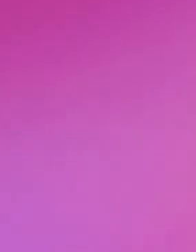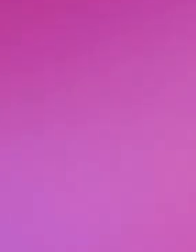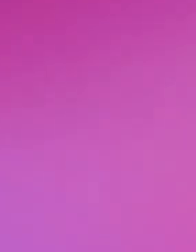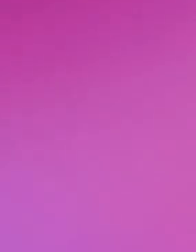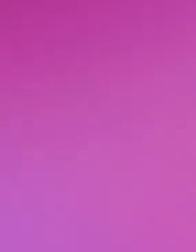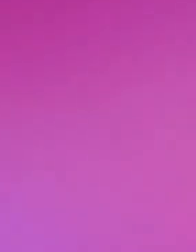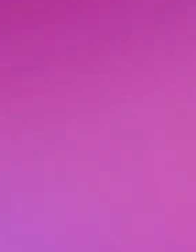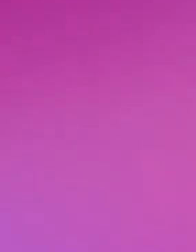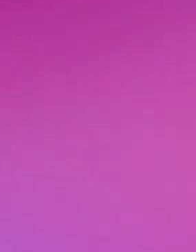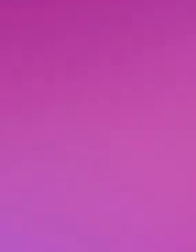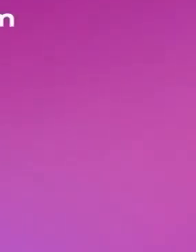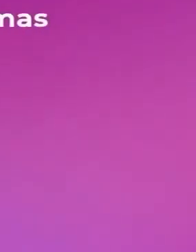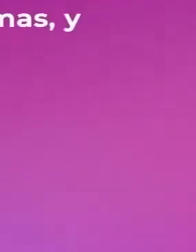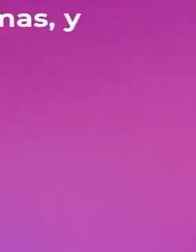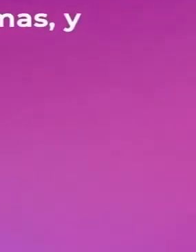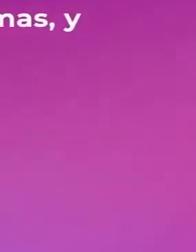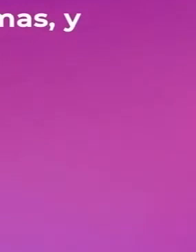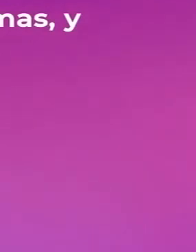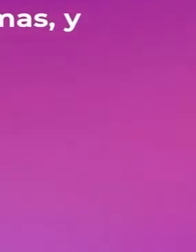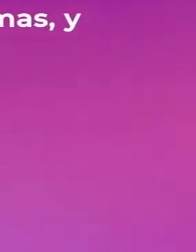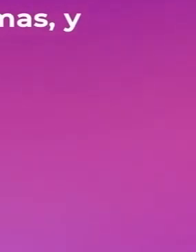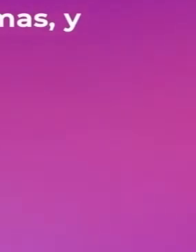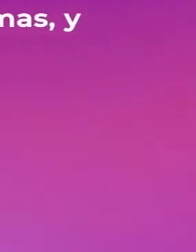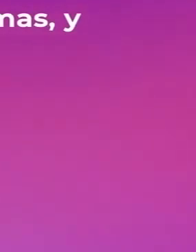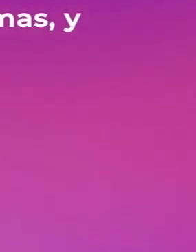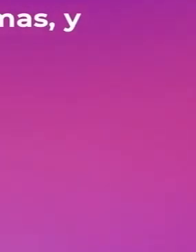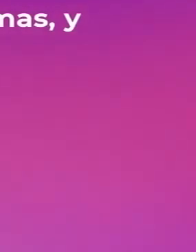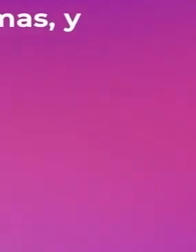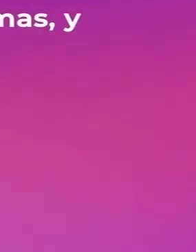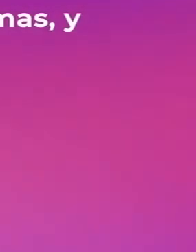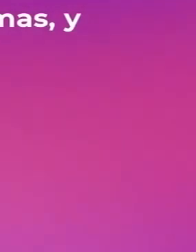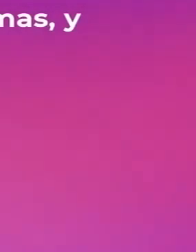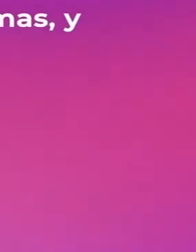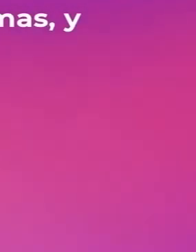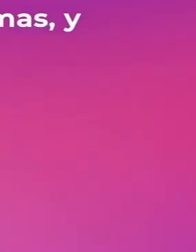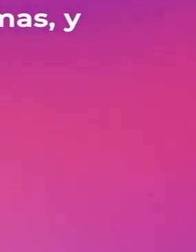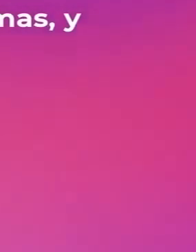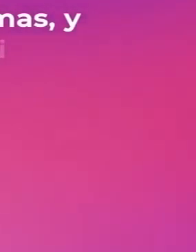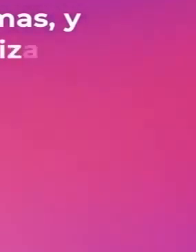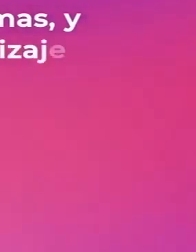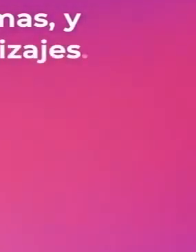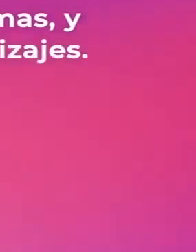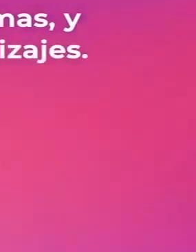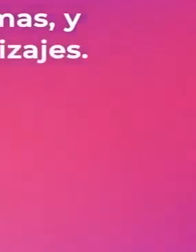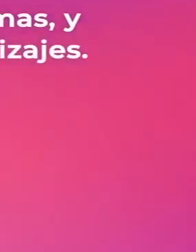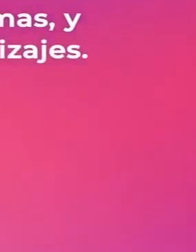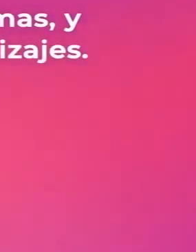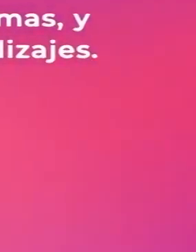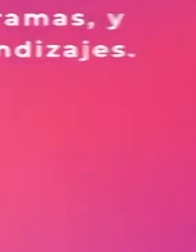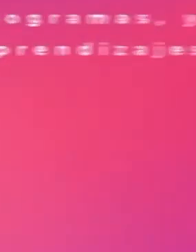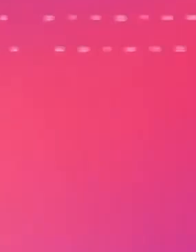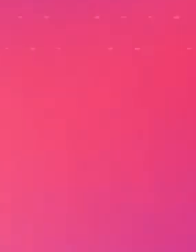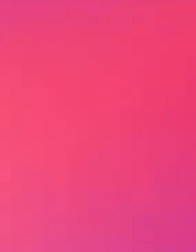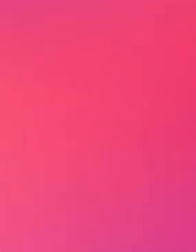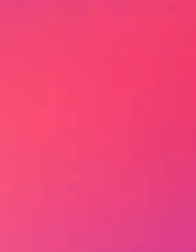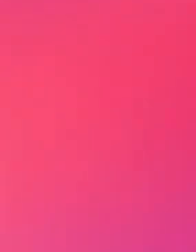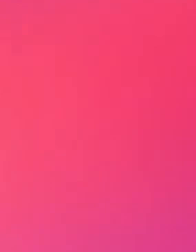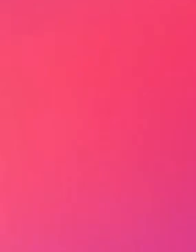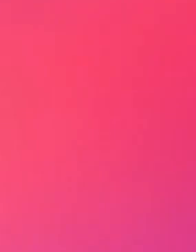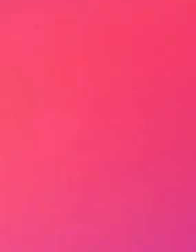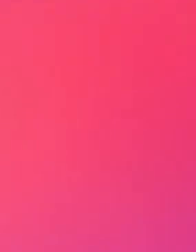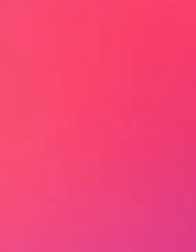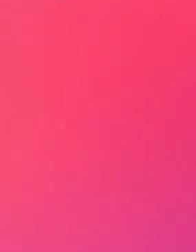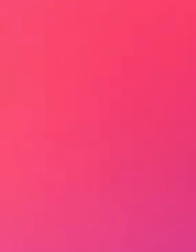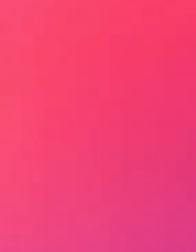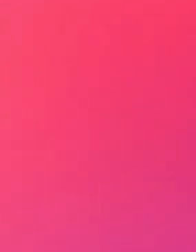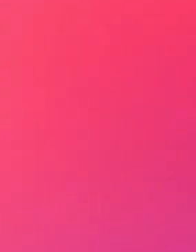aprendeencasa.cep.gov.mx, en donde podrás ver nuevamente los videos de los programas y además encontrarás actividades para fortalecer tus